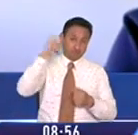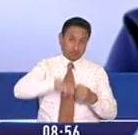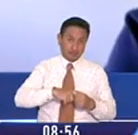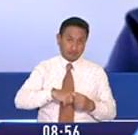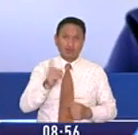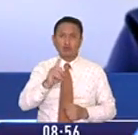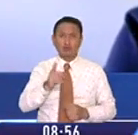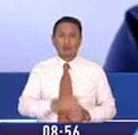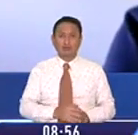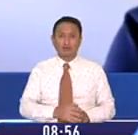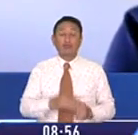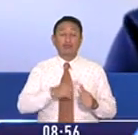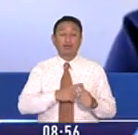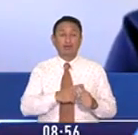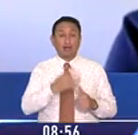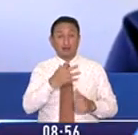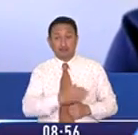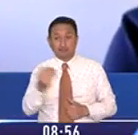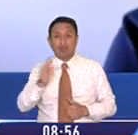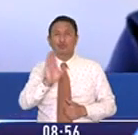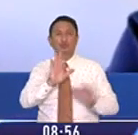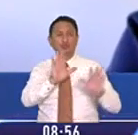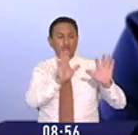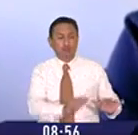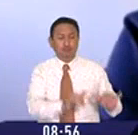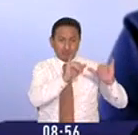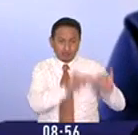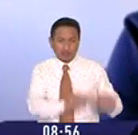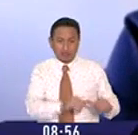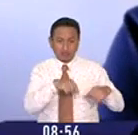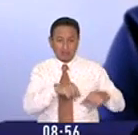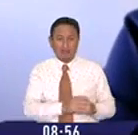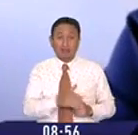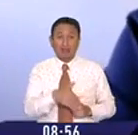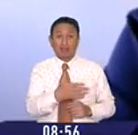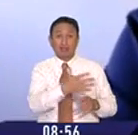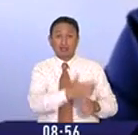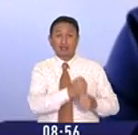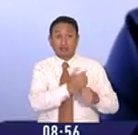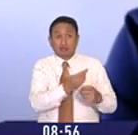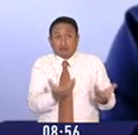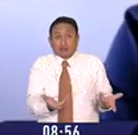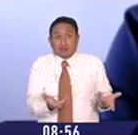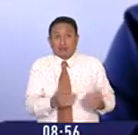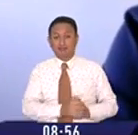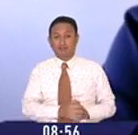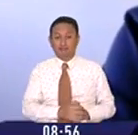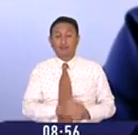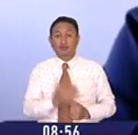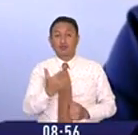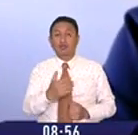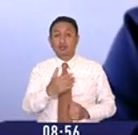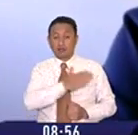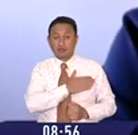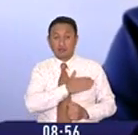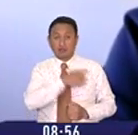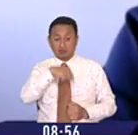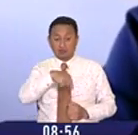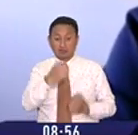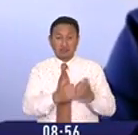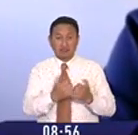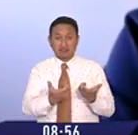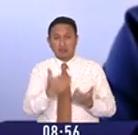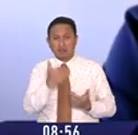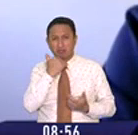es que no se vaya más. Y es obviamente darle seguridad. Porque claro, si es que a cualquiera de nosotros nos pasa algo muy,